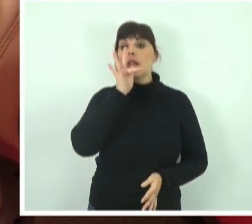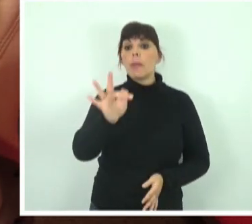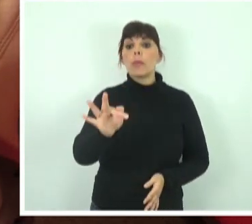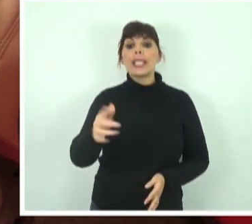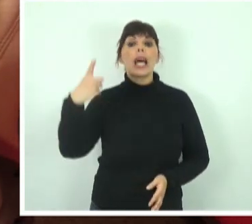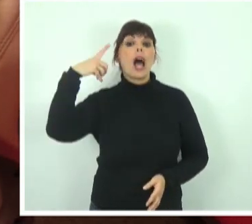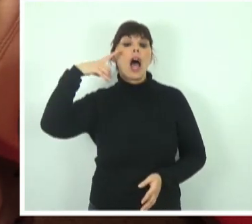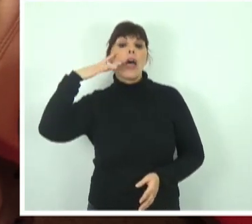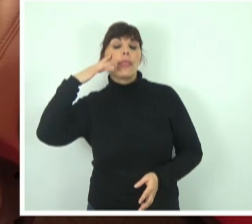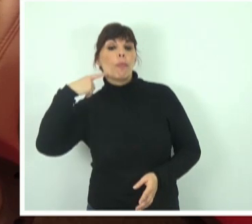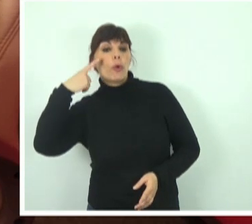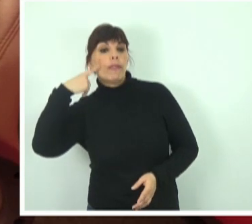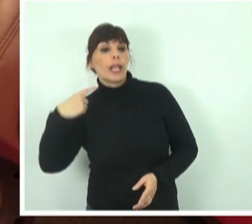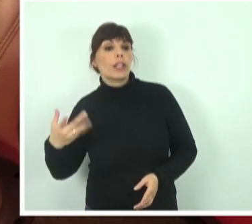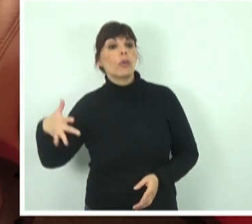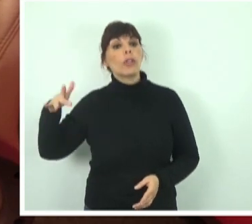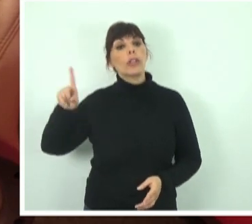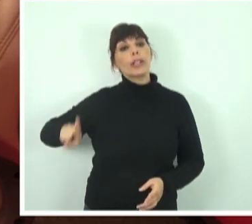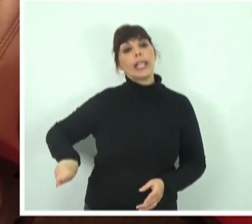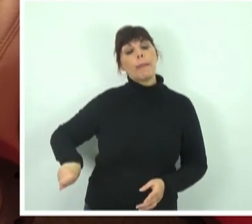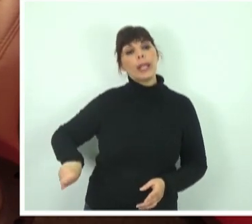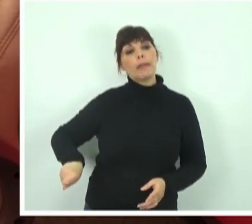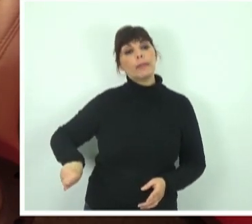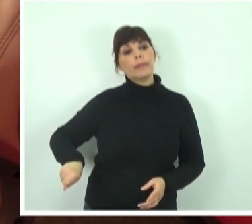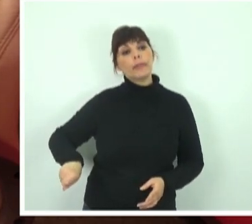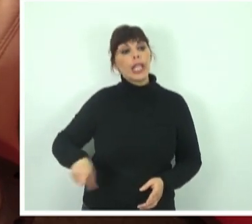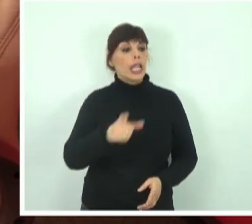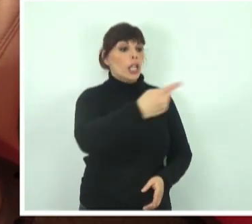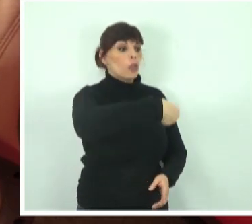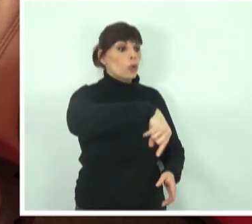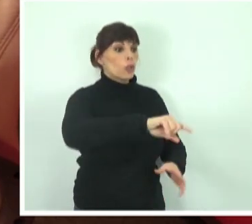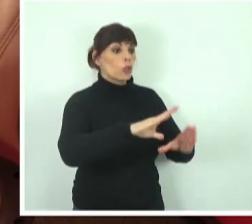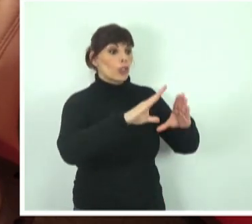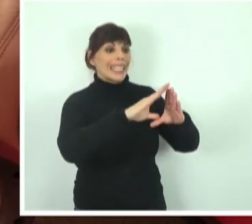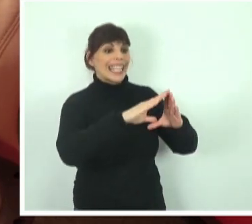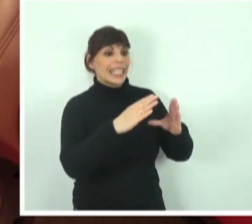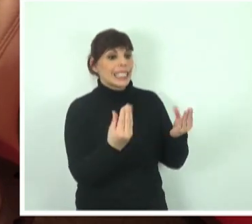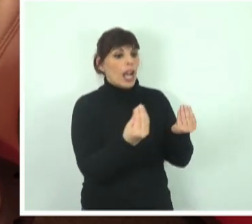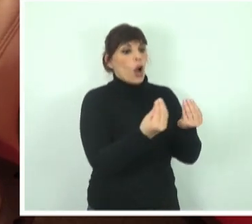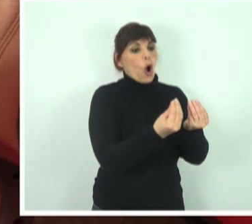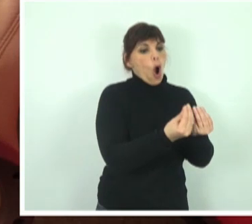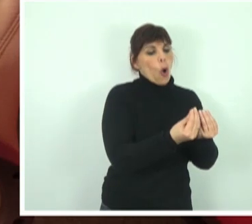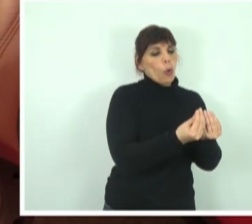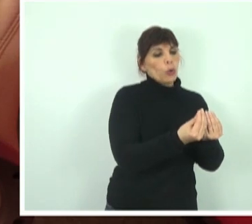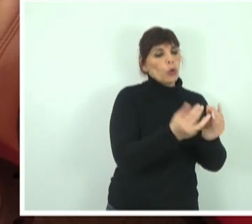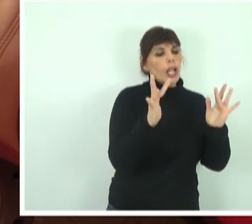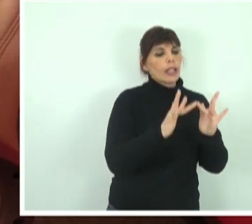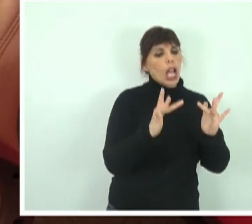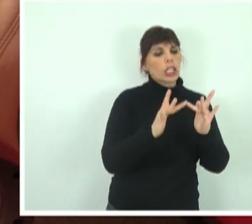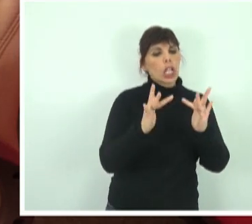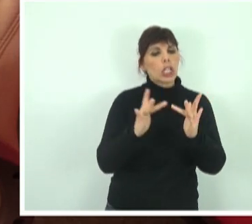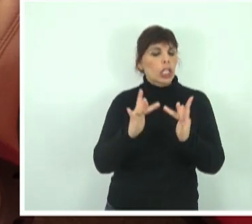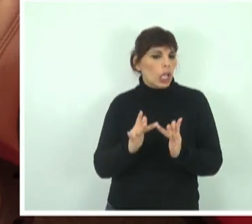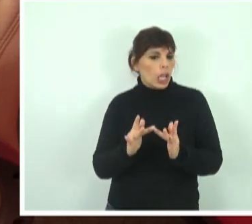purificación por la sangre de Jesucristo en la comunión de los santos. Pero ahora vengo a